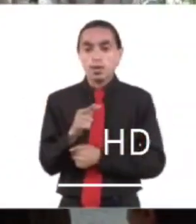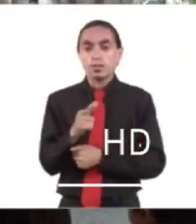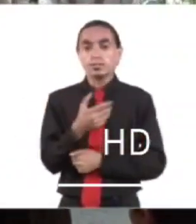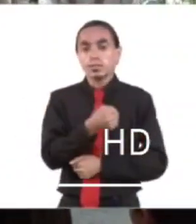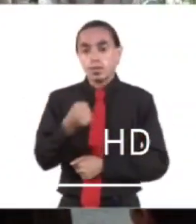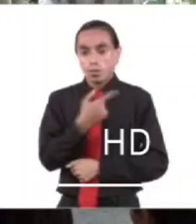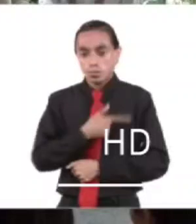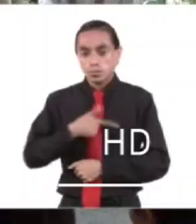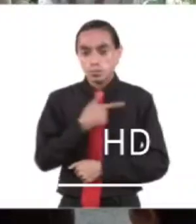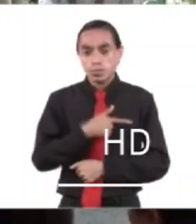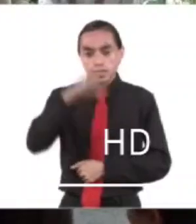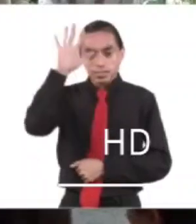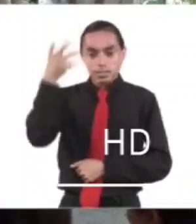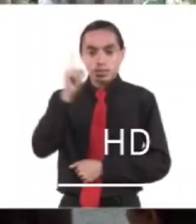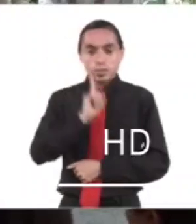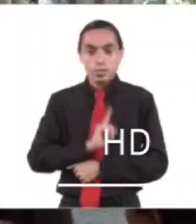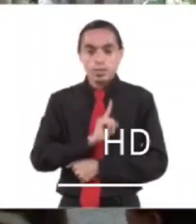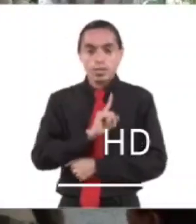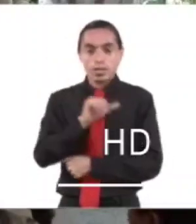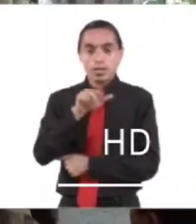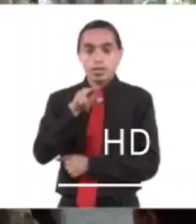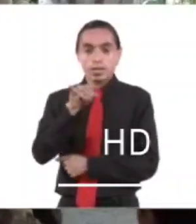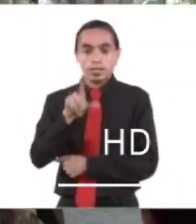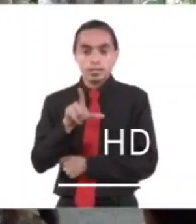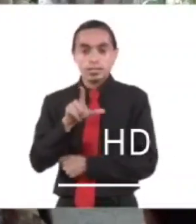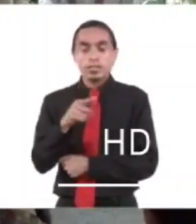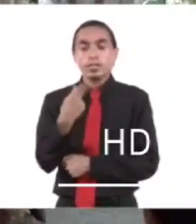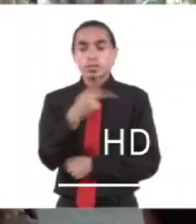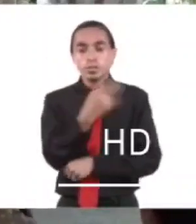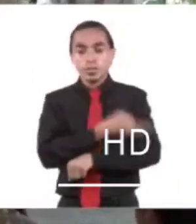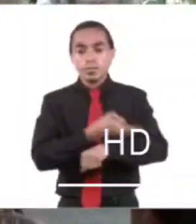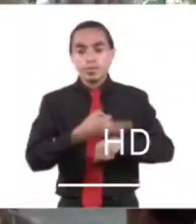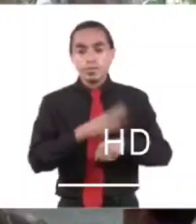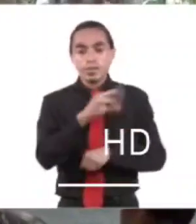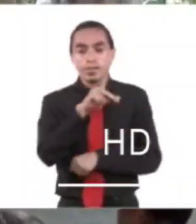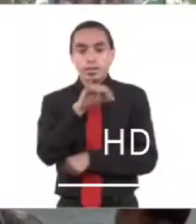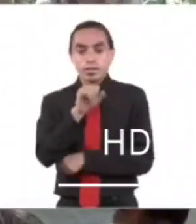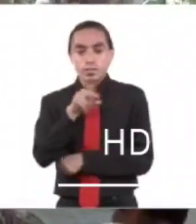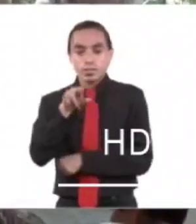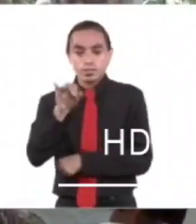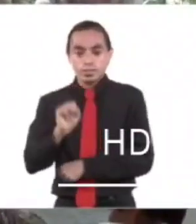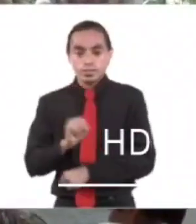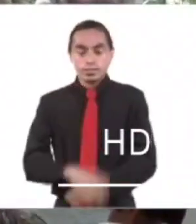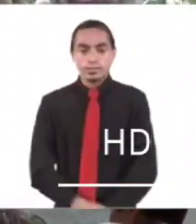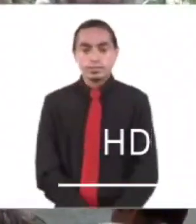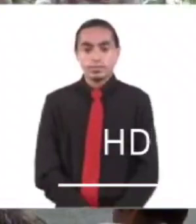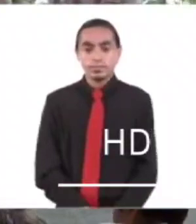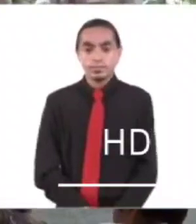señora Araceli Sánchez Monsiváis, familiar de Carlos Monsiváis.